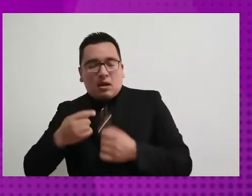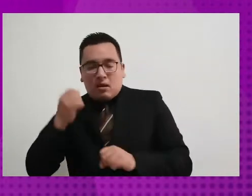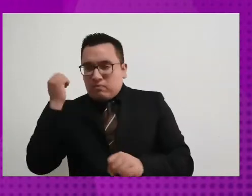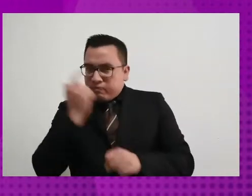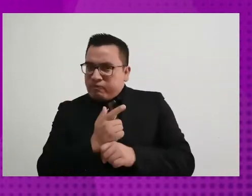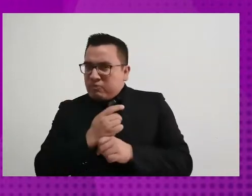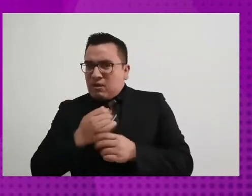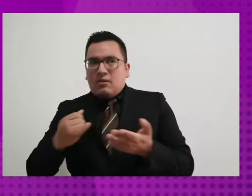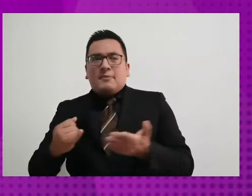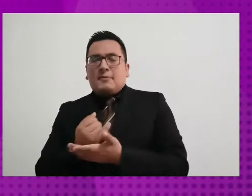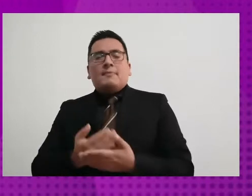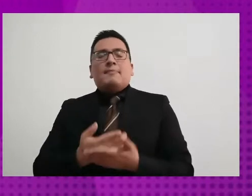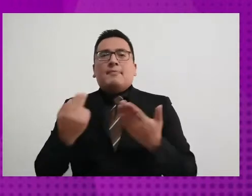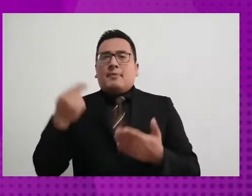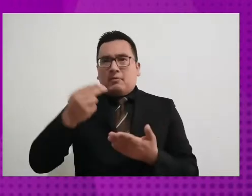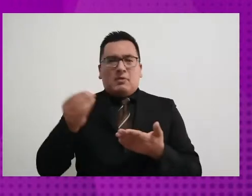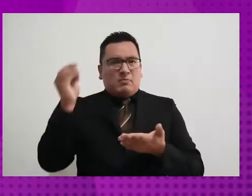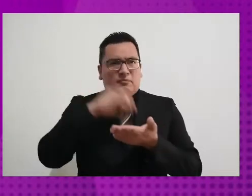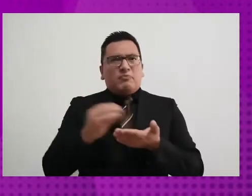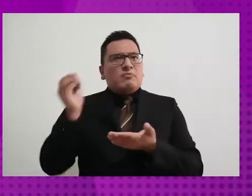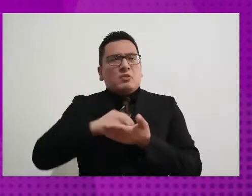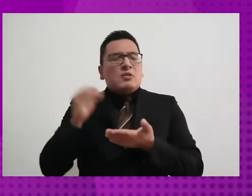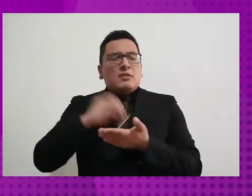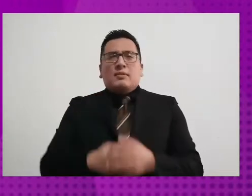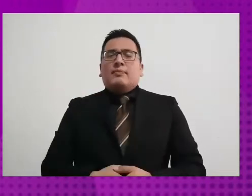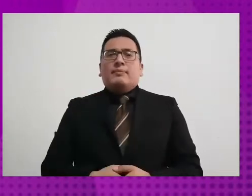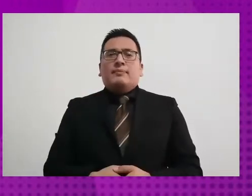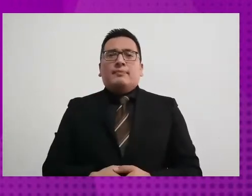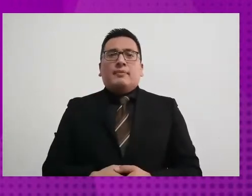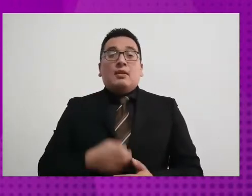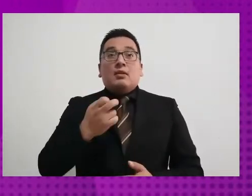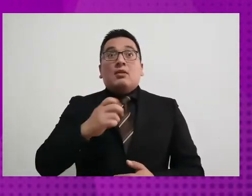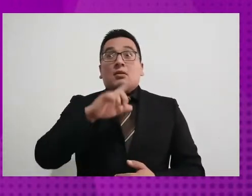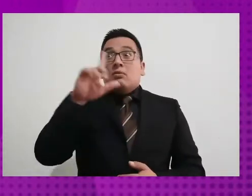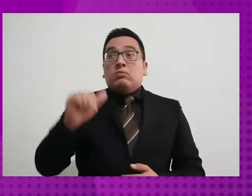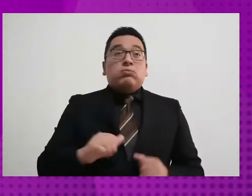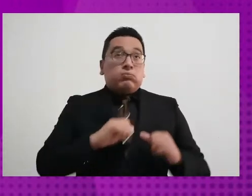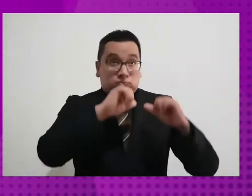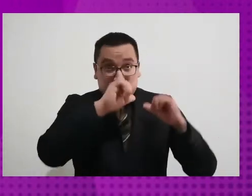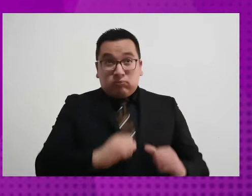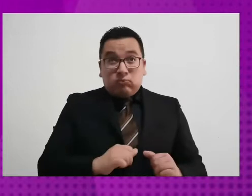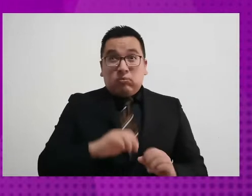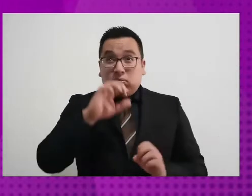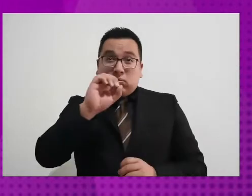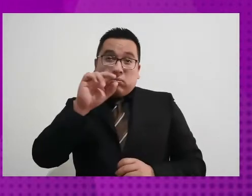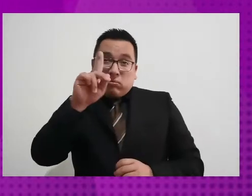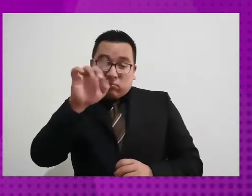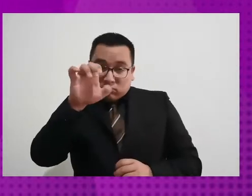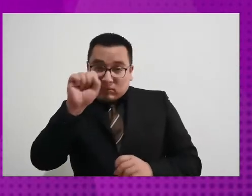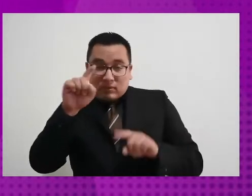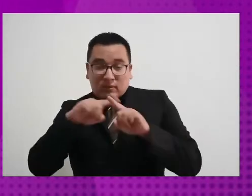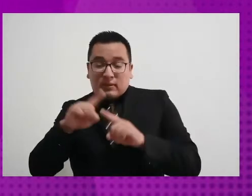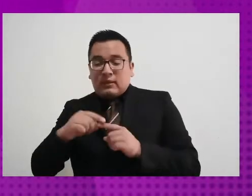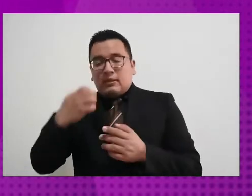una forma de dar certeza jurídica, y que las autoridades electorales, al momento de evaluar los requisitos de elegibilidad,